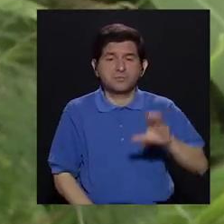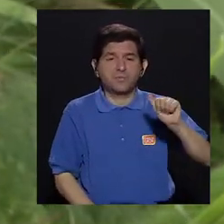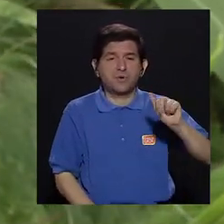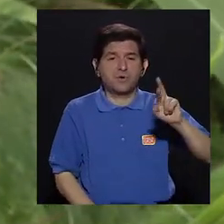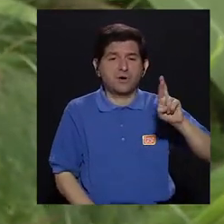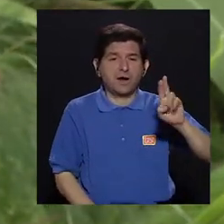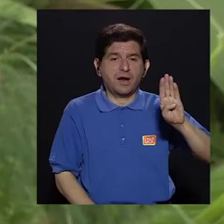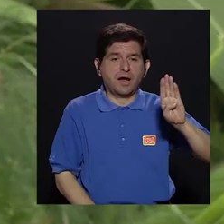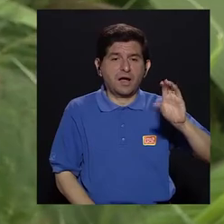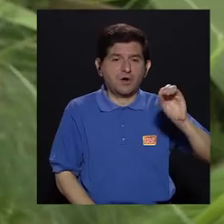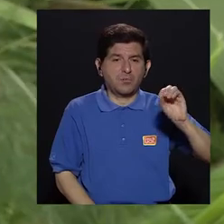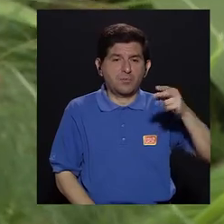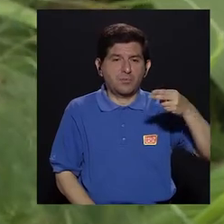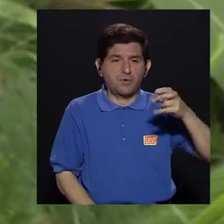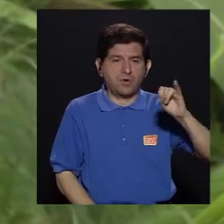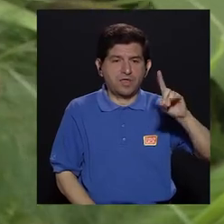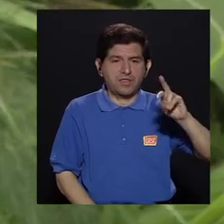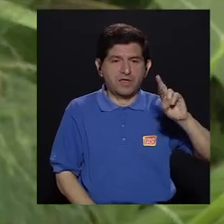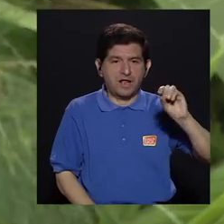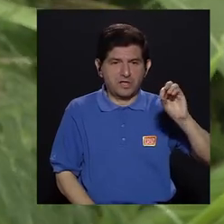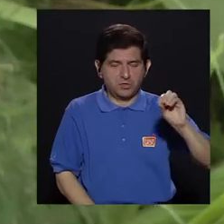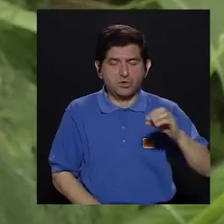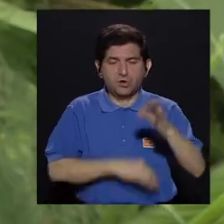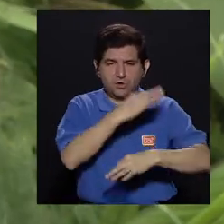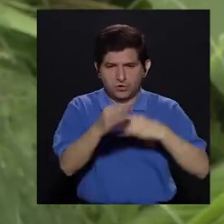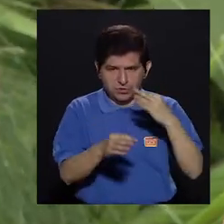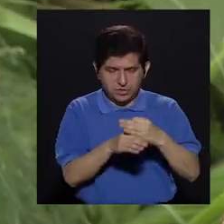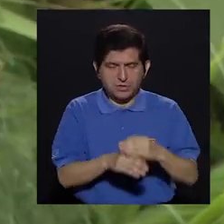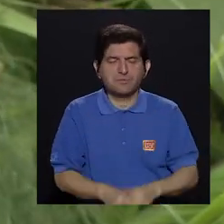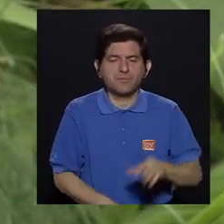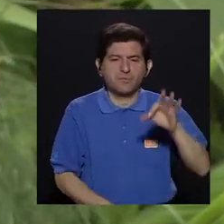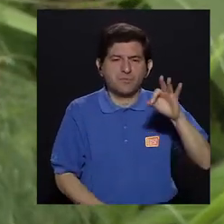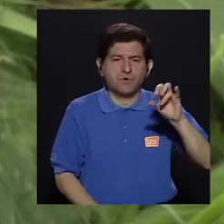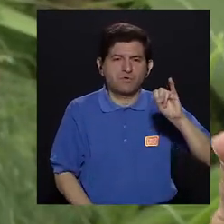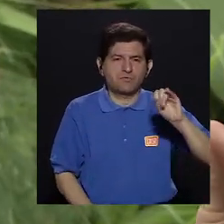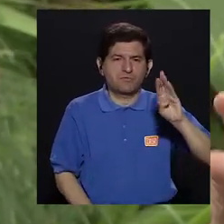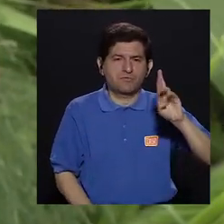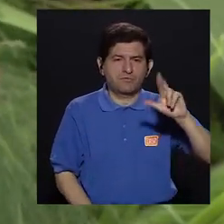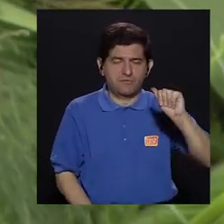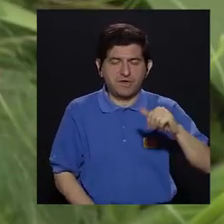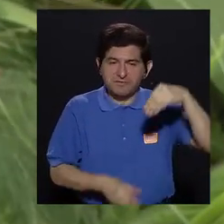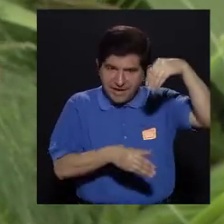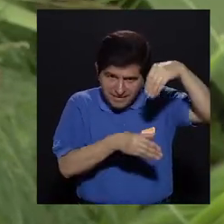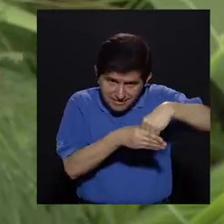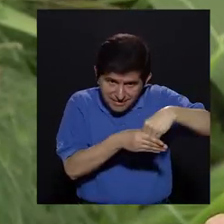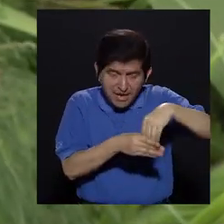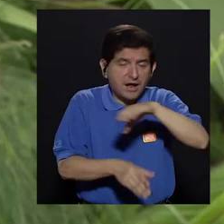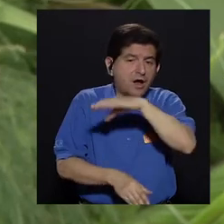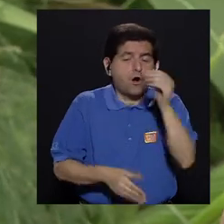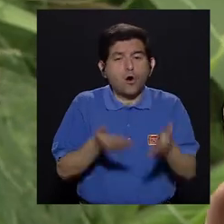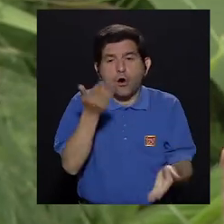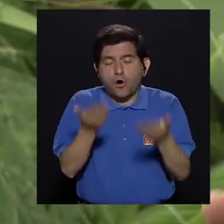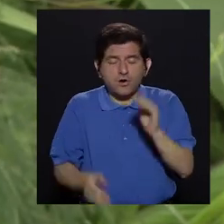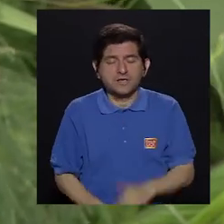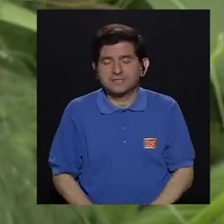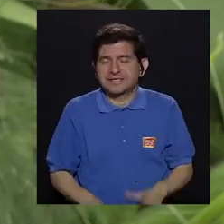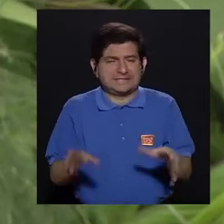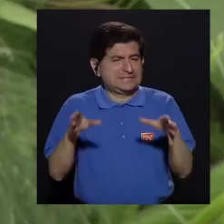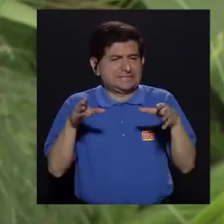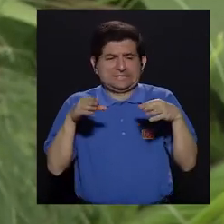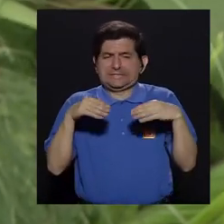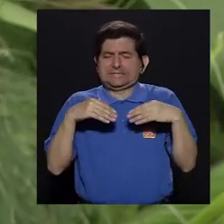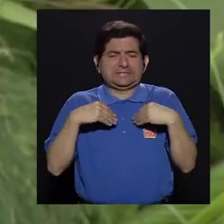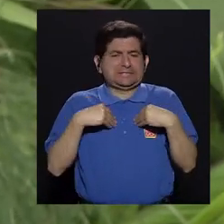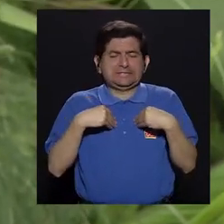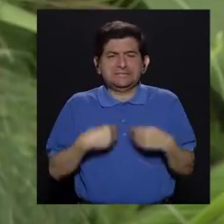carbohidratos que funcionan más como fibra, que tiene el frijol adentro, o puede haber una